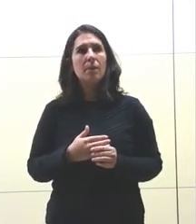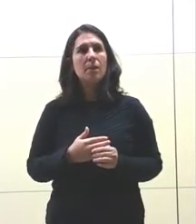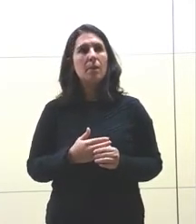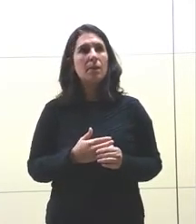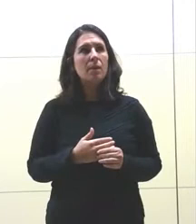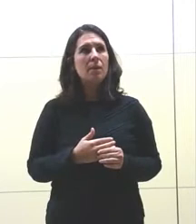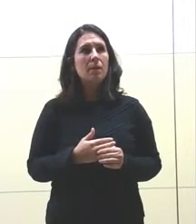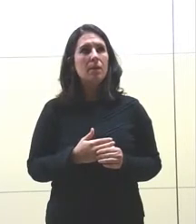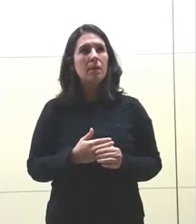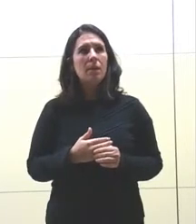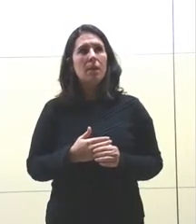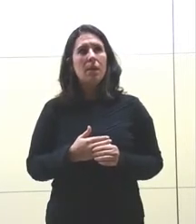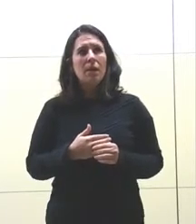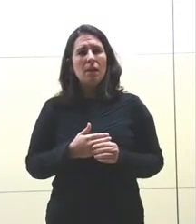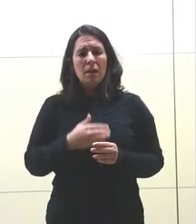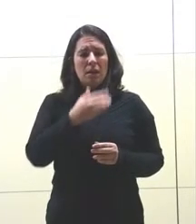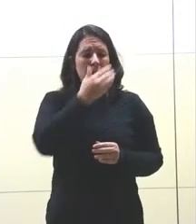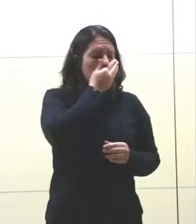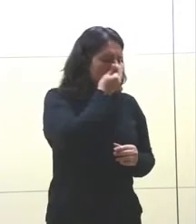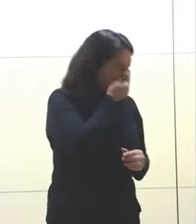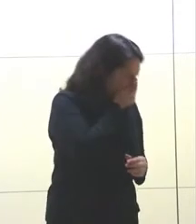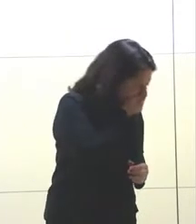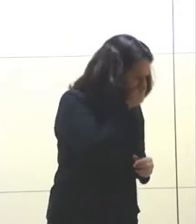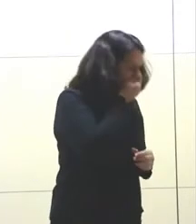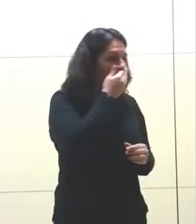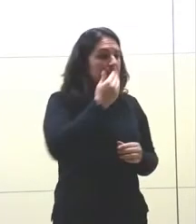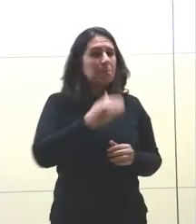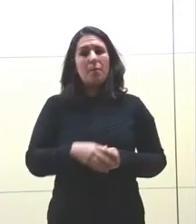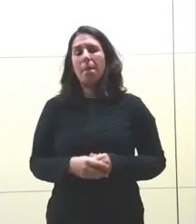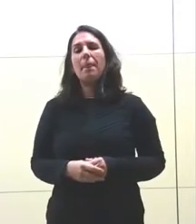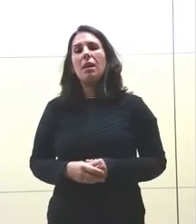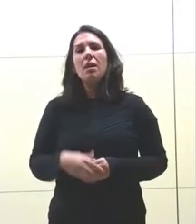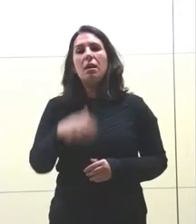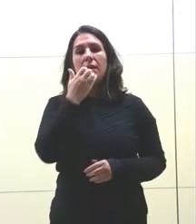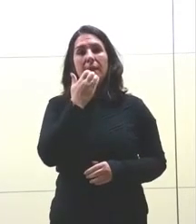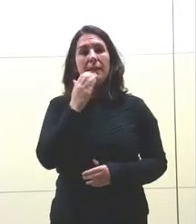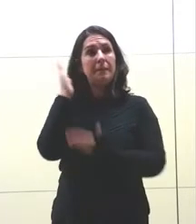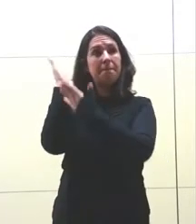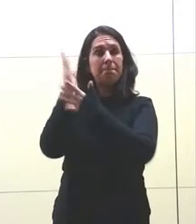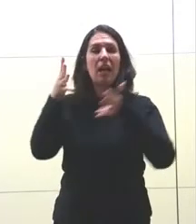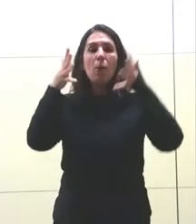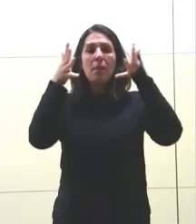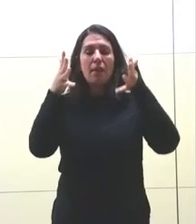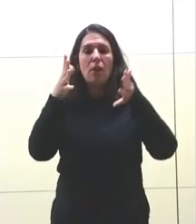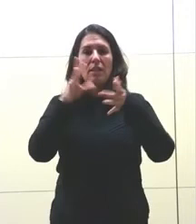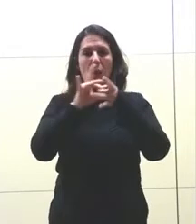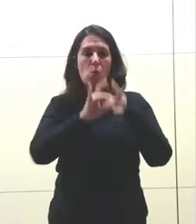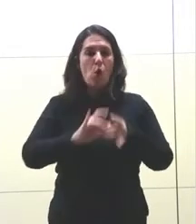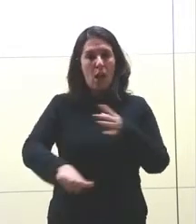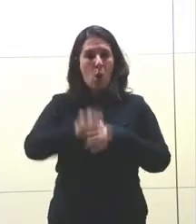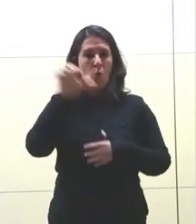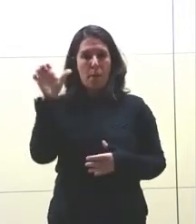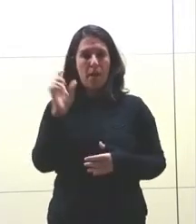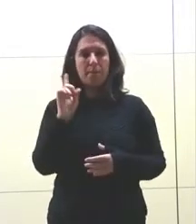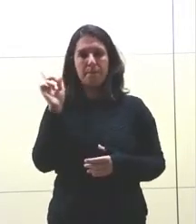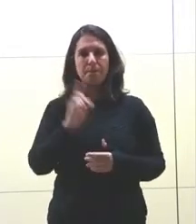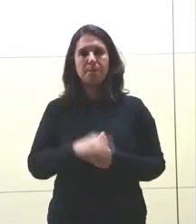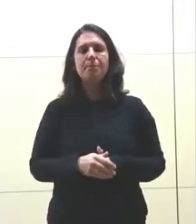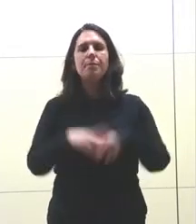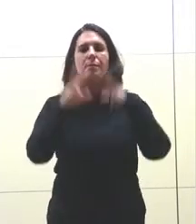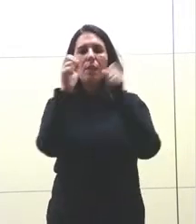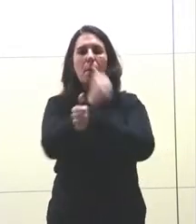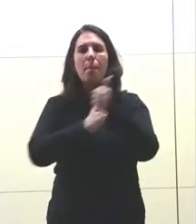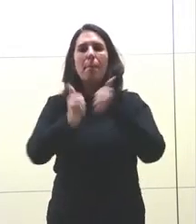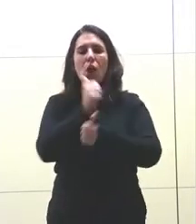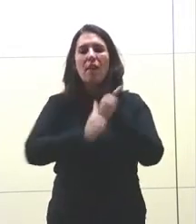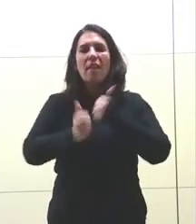Bien, por ejemplo, esas son las recomendaciones de la Comisión Europea de grupos de priorización para